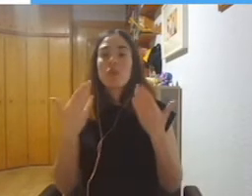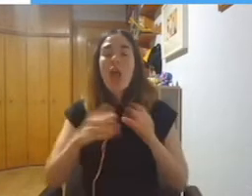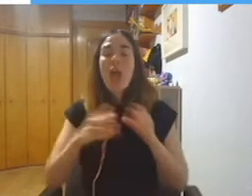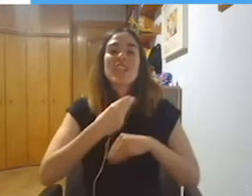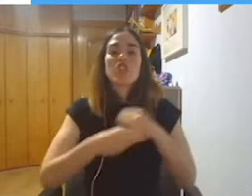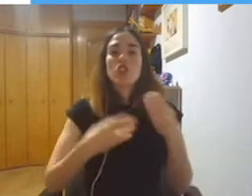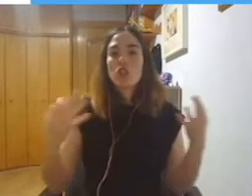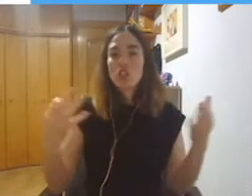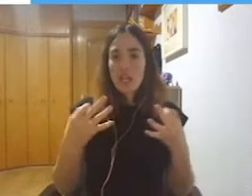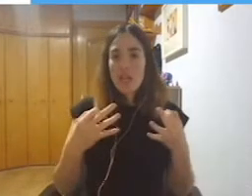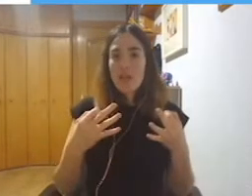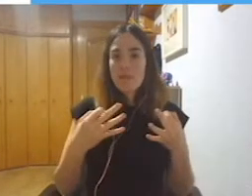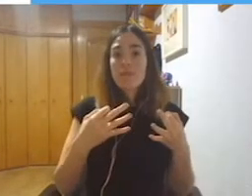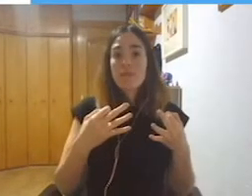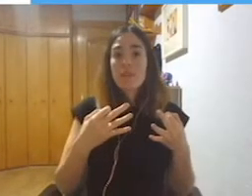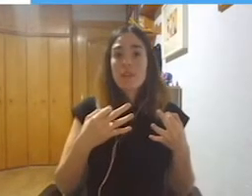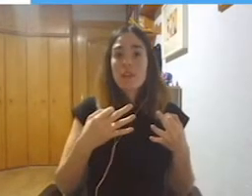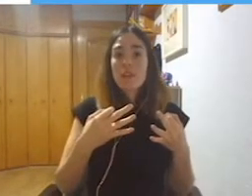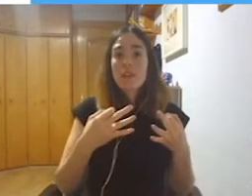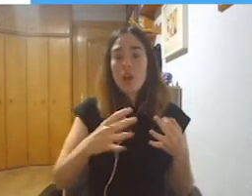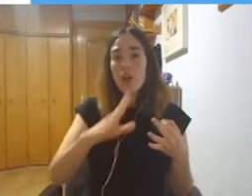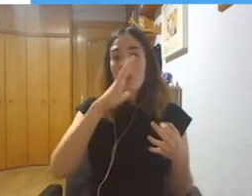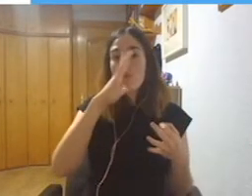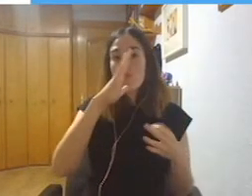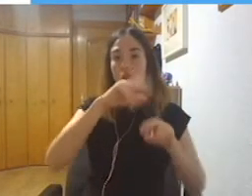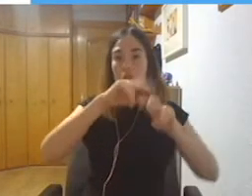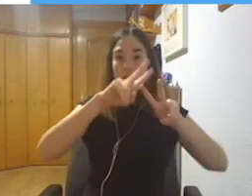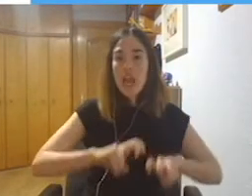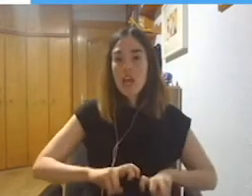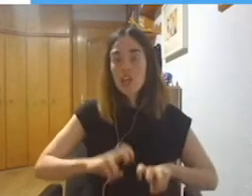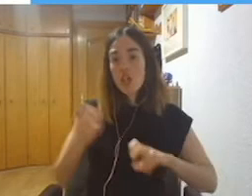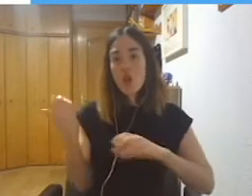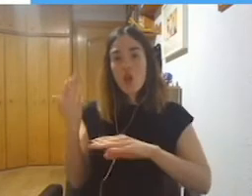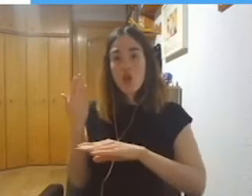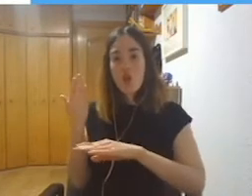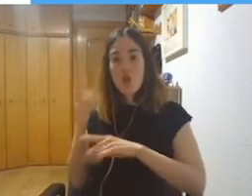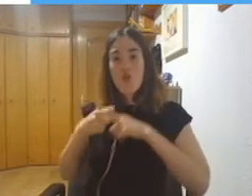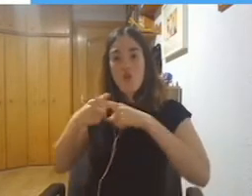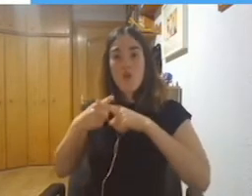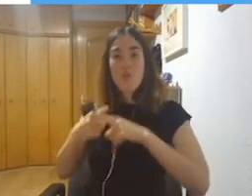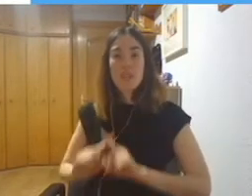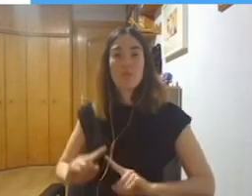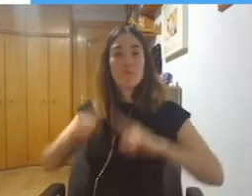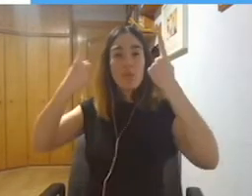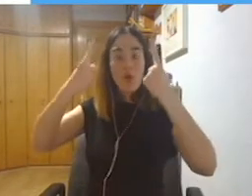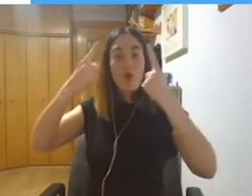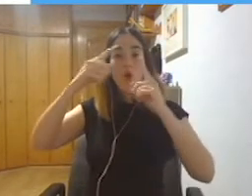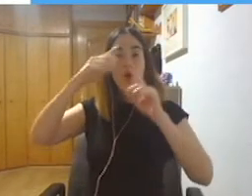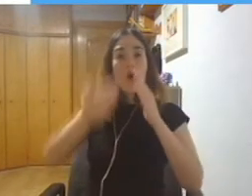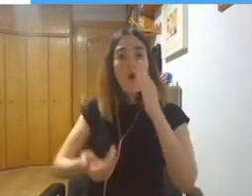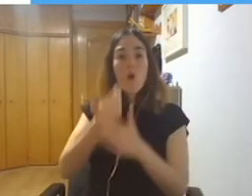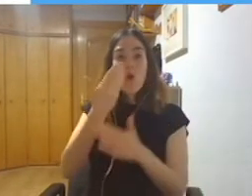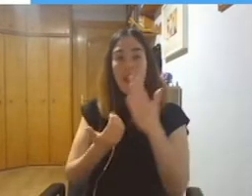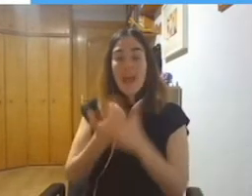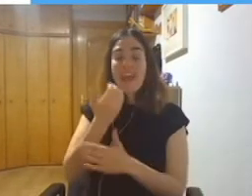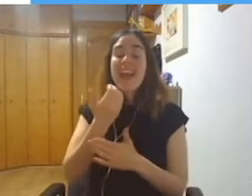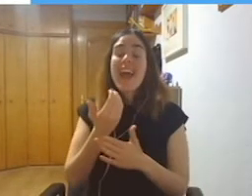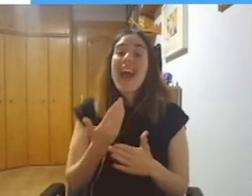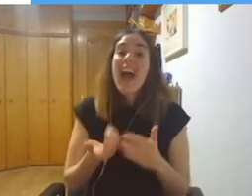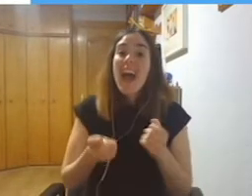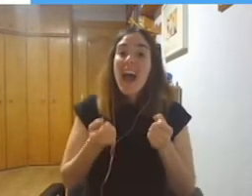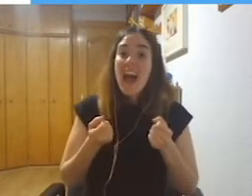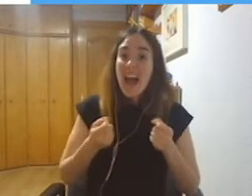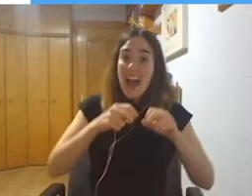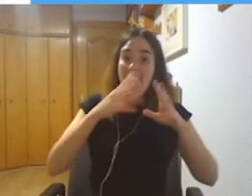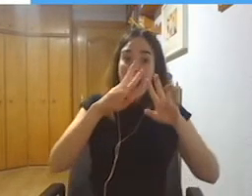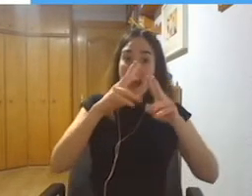hecho en esta investigación que se comparte por primera vez aquí en estas jornadas ha sido el análisis cuantitativo de 26